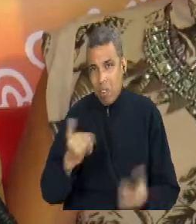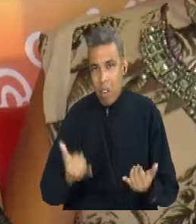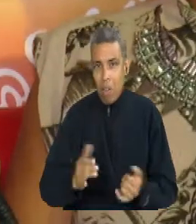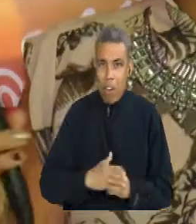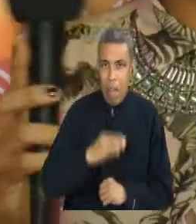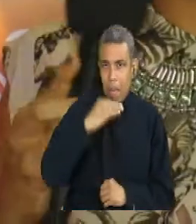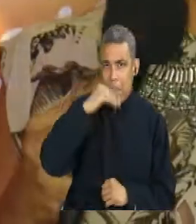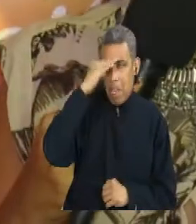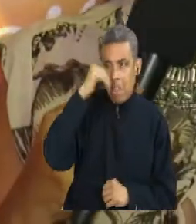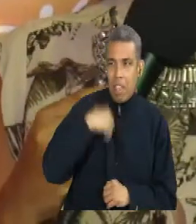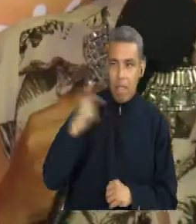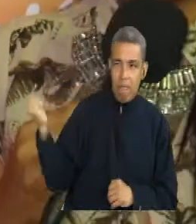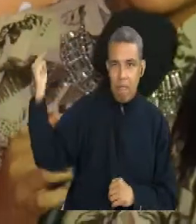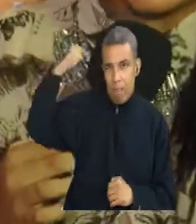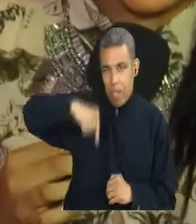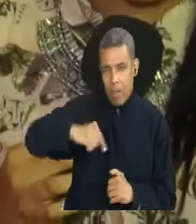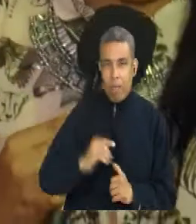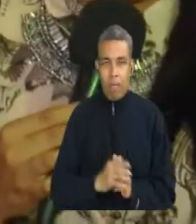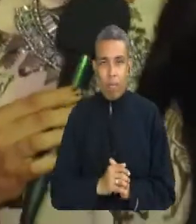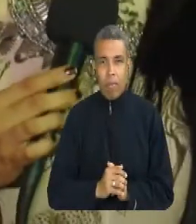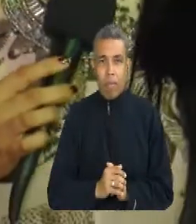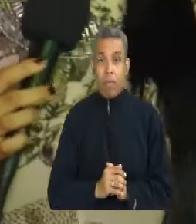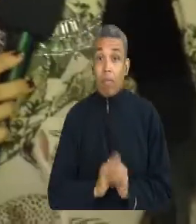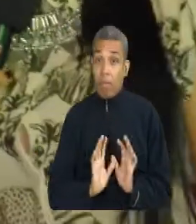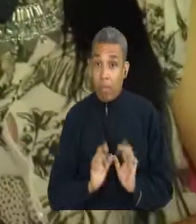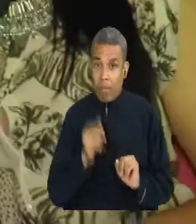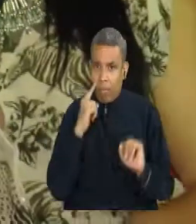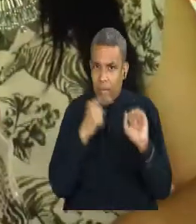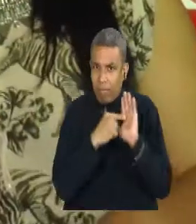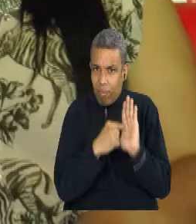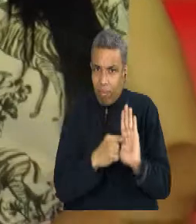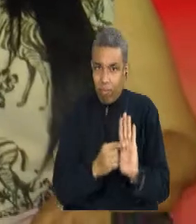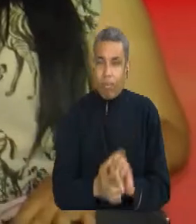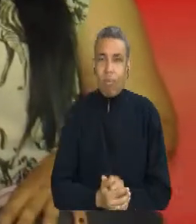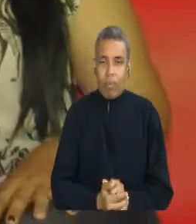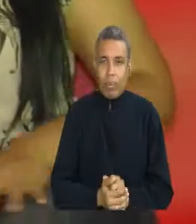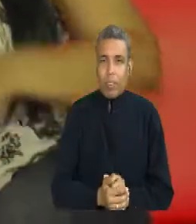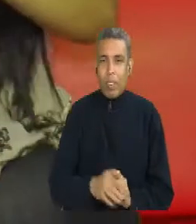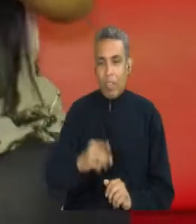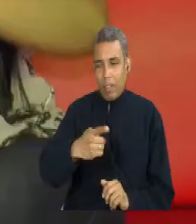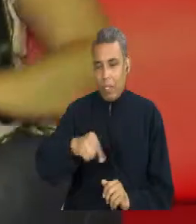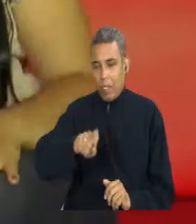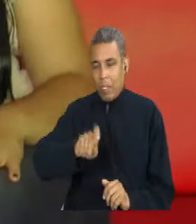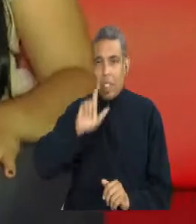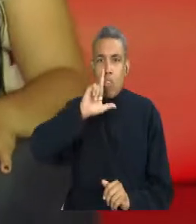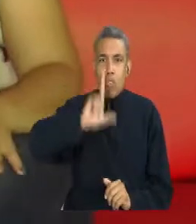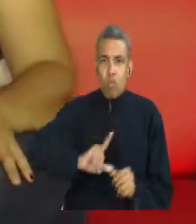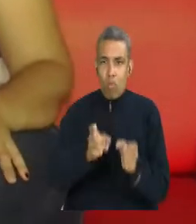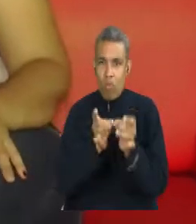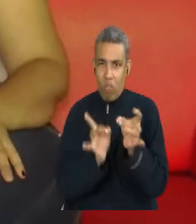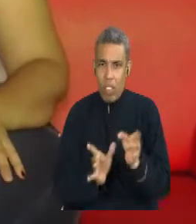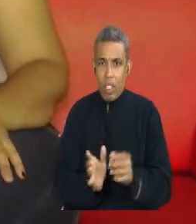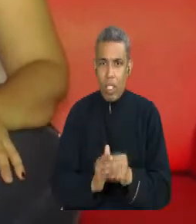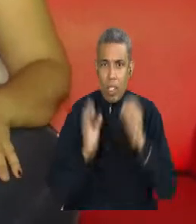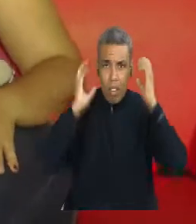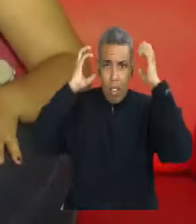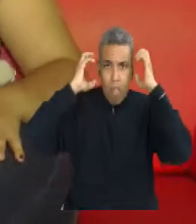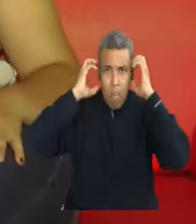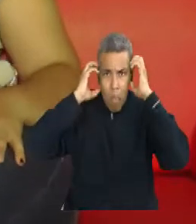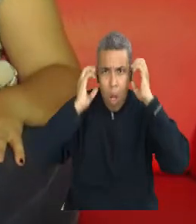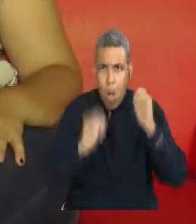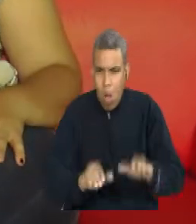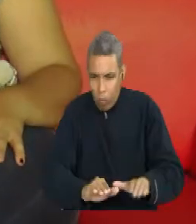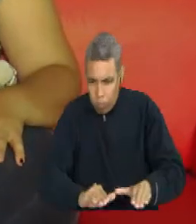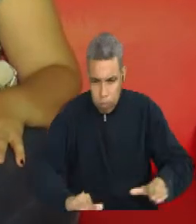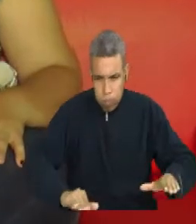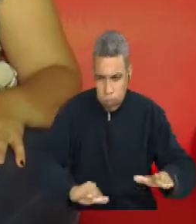ciudad de Medellín. Bueno, entonces ya saben, ese es el talento que podremos observar este 16 de julio. Nuevamente la invitación para todos nuestros televidentes.